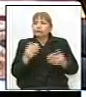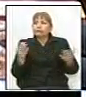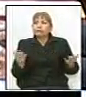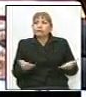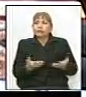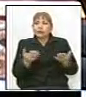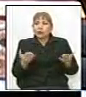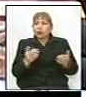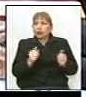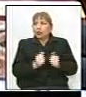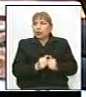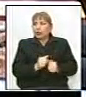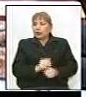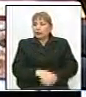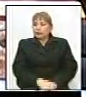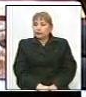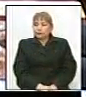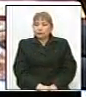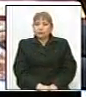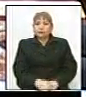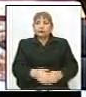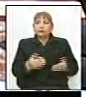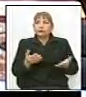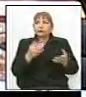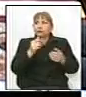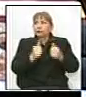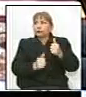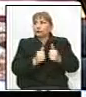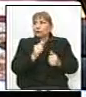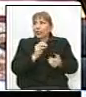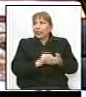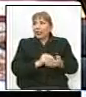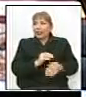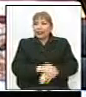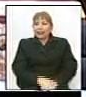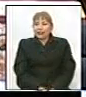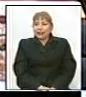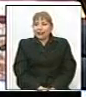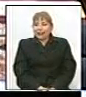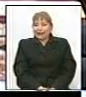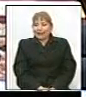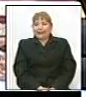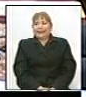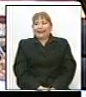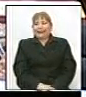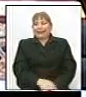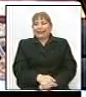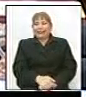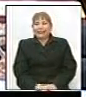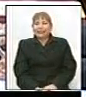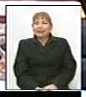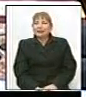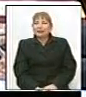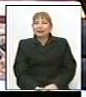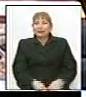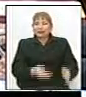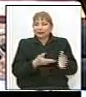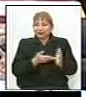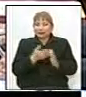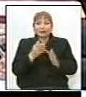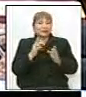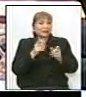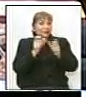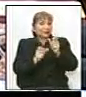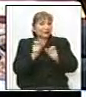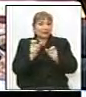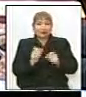está esa equidad con la cual este organismo debe accionar, debe actuar, ¿no? Y en lugares